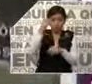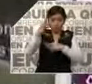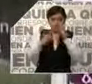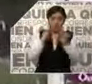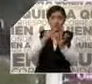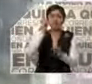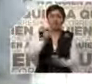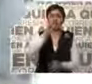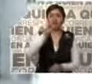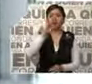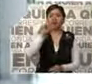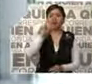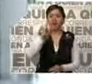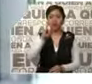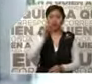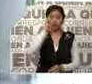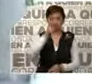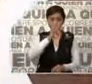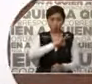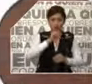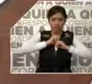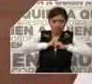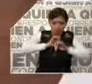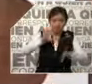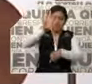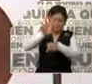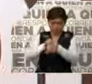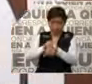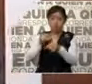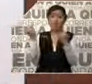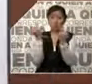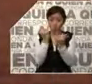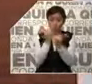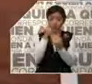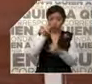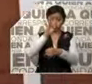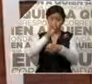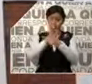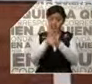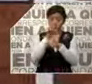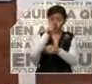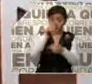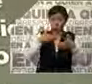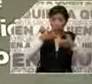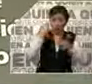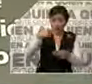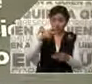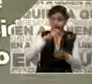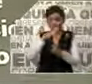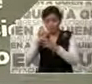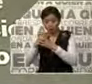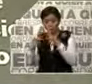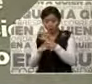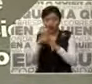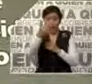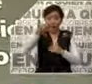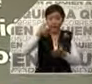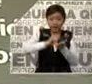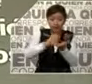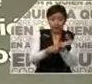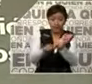IFAI, quien además de garantizar el acceso a la información, también se encarga de la protección de datos. Ya lo sabe, antes de proporcionar sus